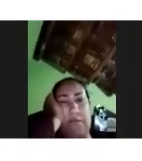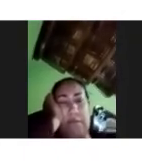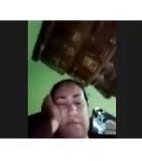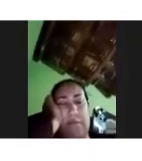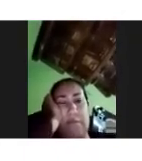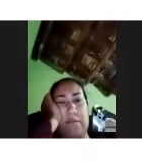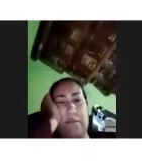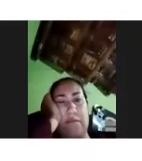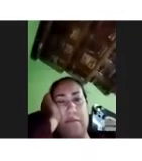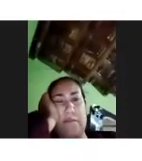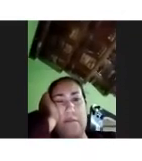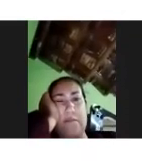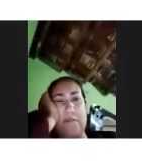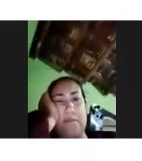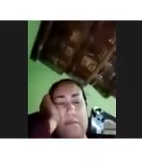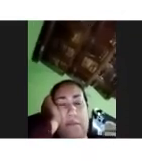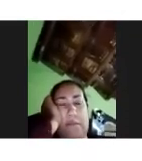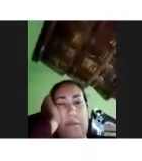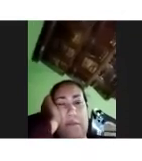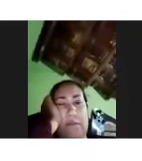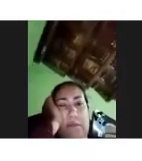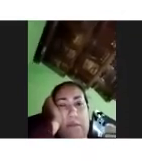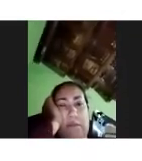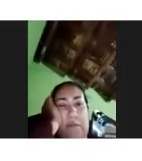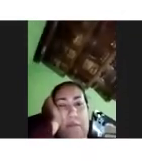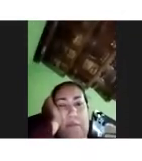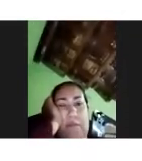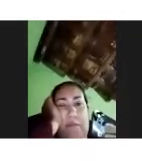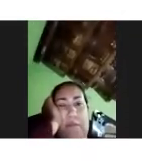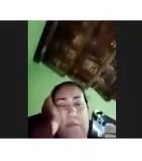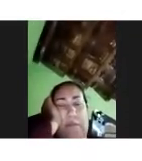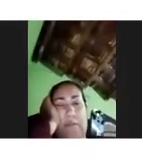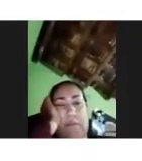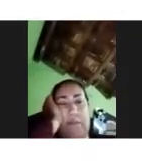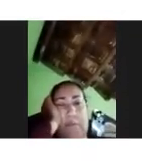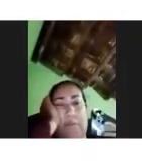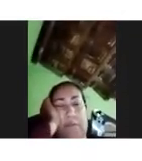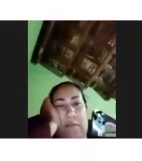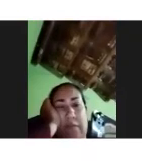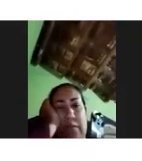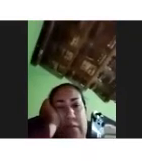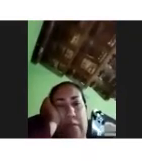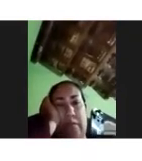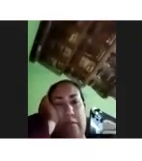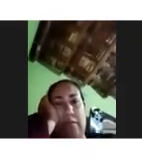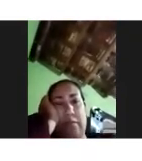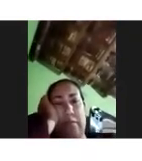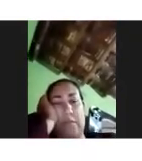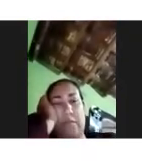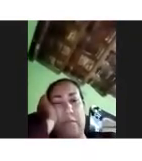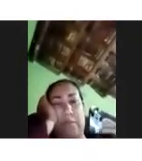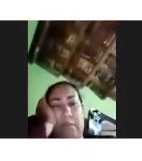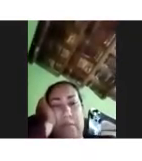tengo que trabajar? Tengo que trabajar y ayudar a desarrollar la serotonina. La serotonina es el neurotransmisor de